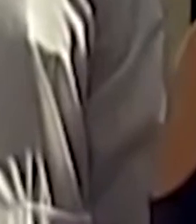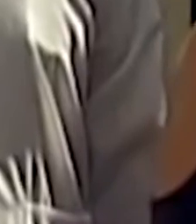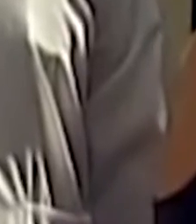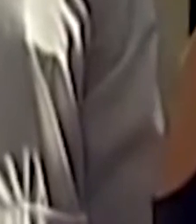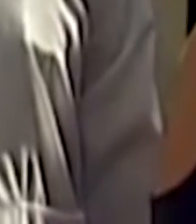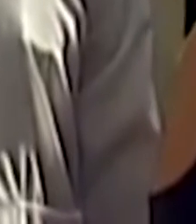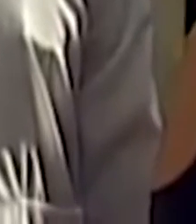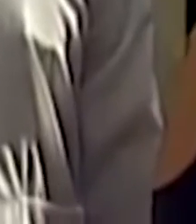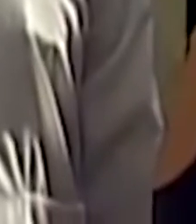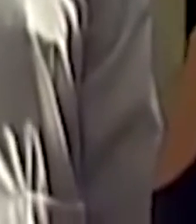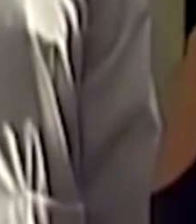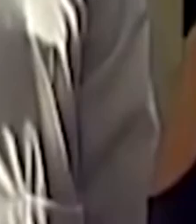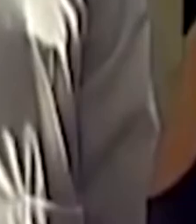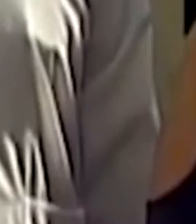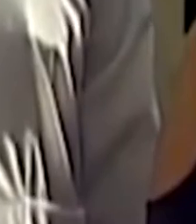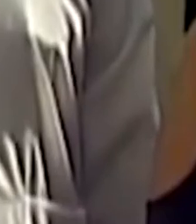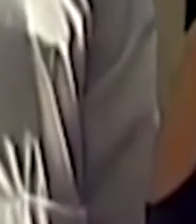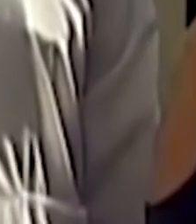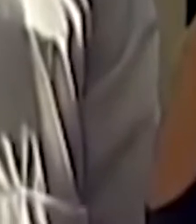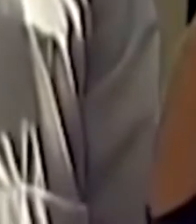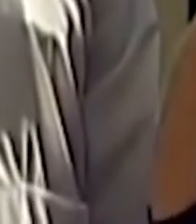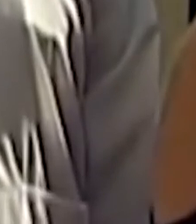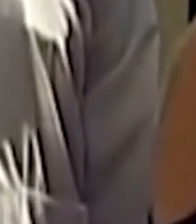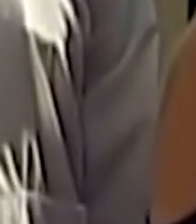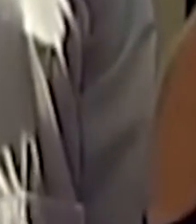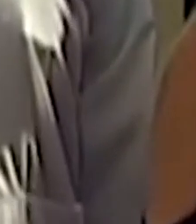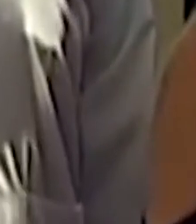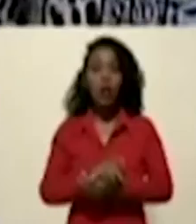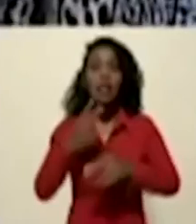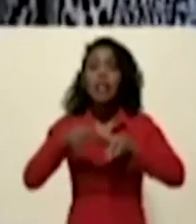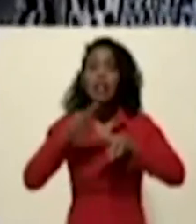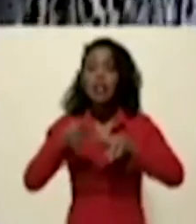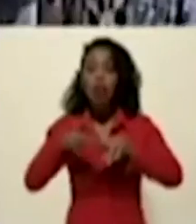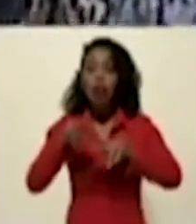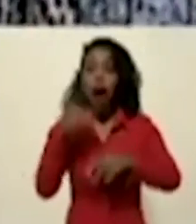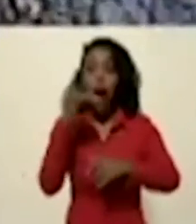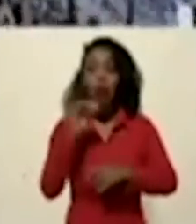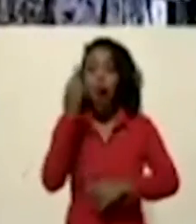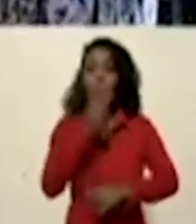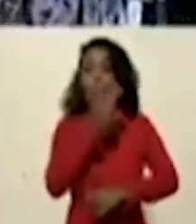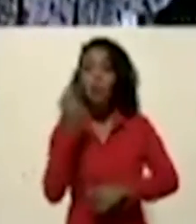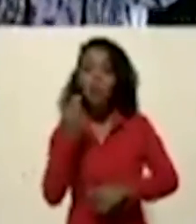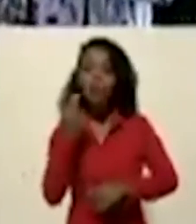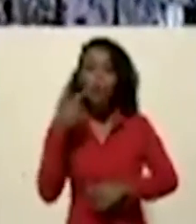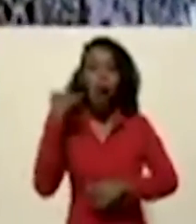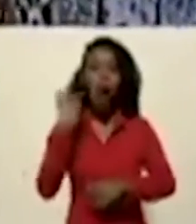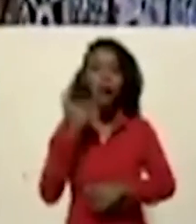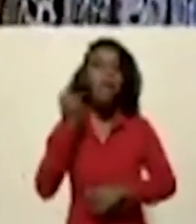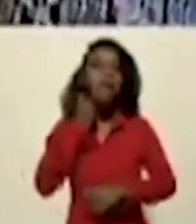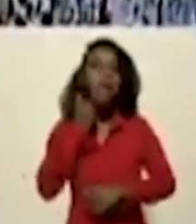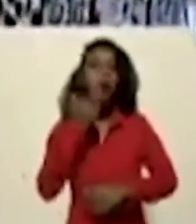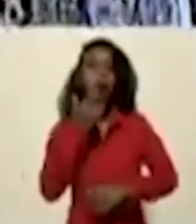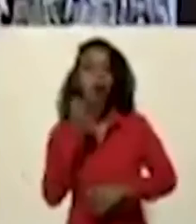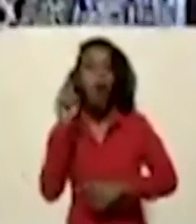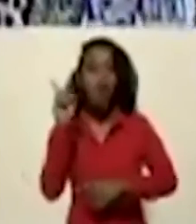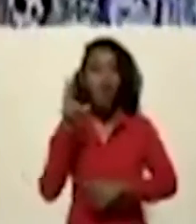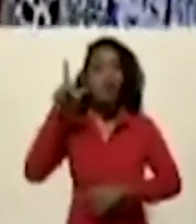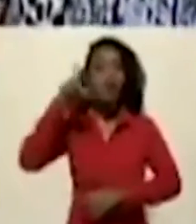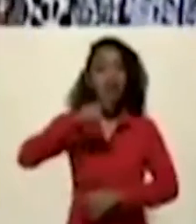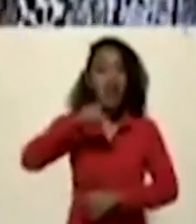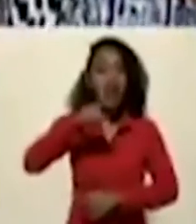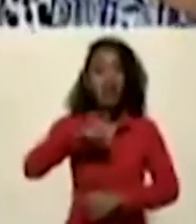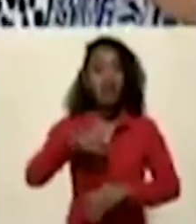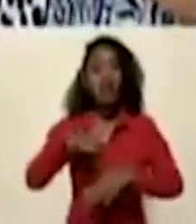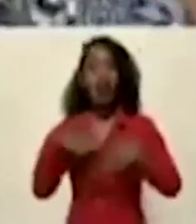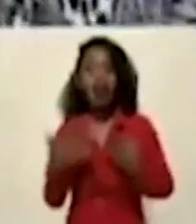en el mismo texto exhortaban al gobierno a reconsiderar la decisión de utilizar los que califican como